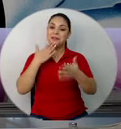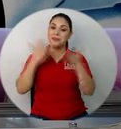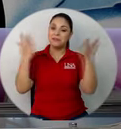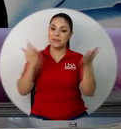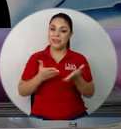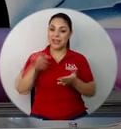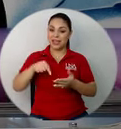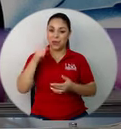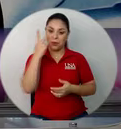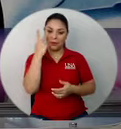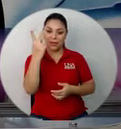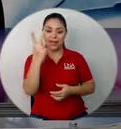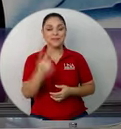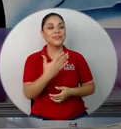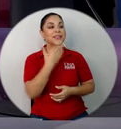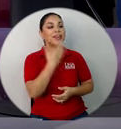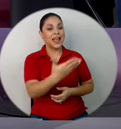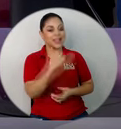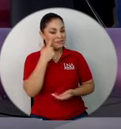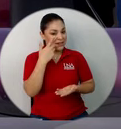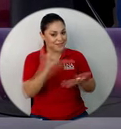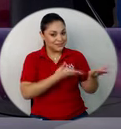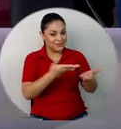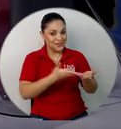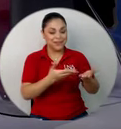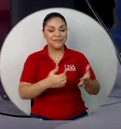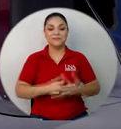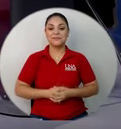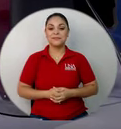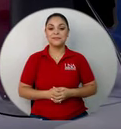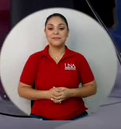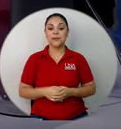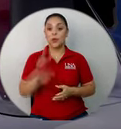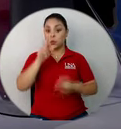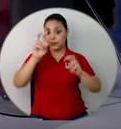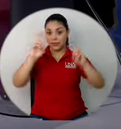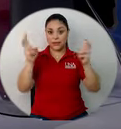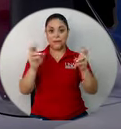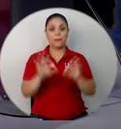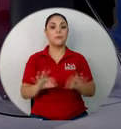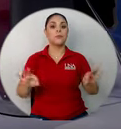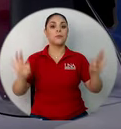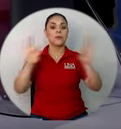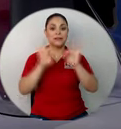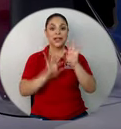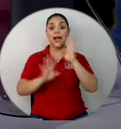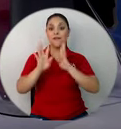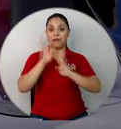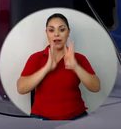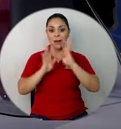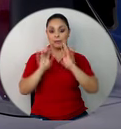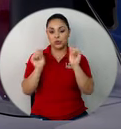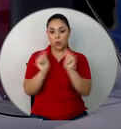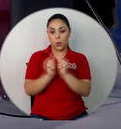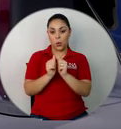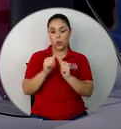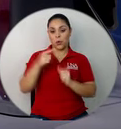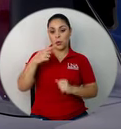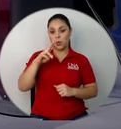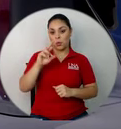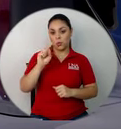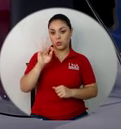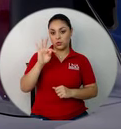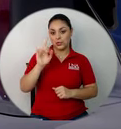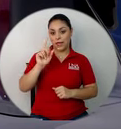Muchísimas gracias, Maribel. A sus órdenes. Un tema bien importante, como veníamos hablando con Gustavo Vallejo en el primer bloque, porque ese